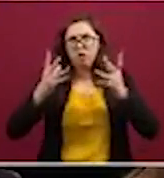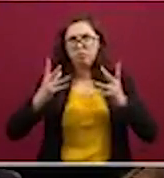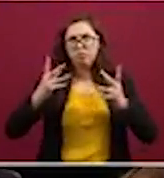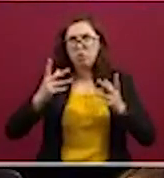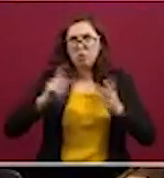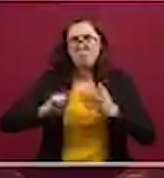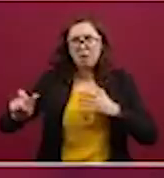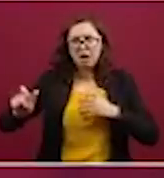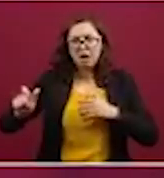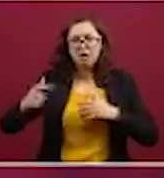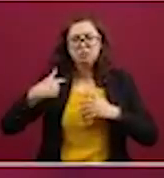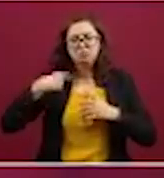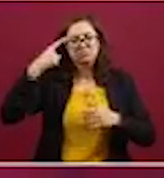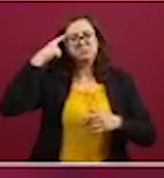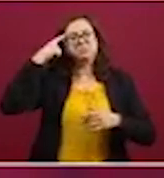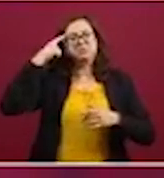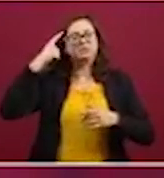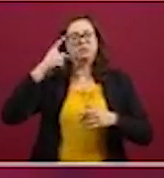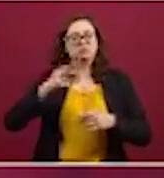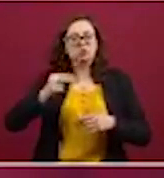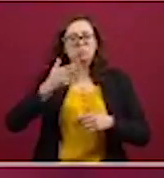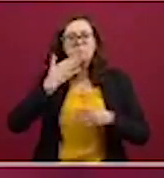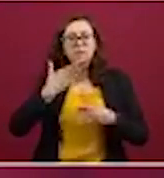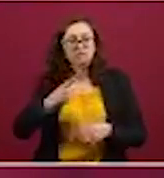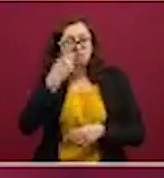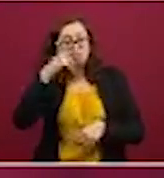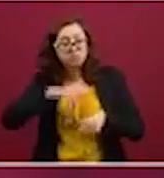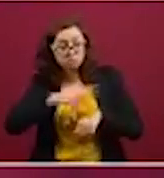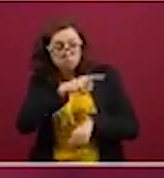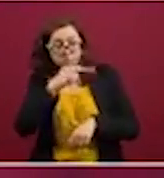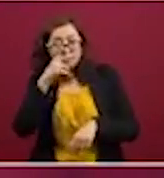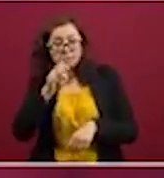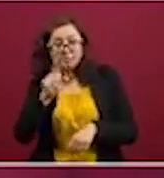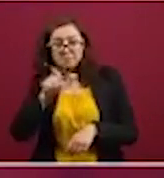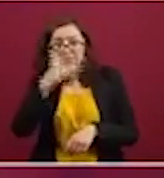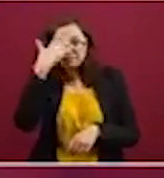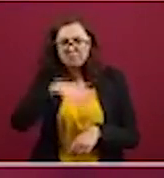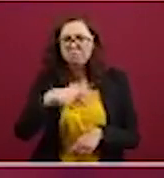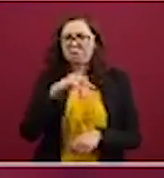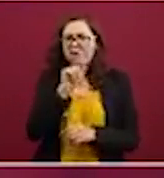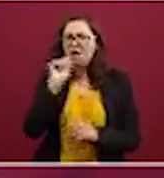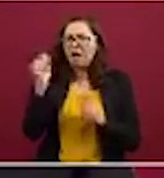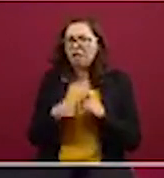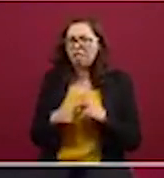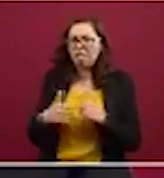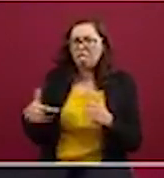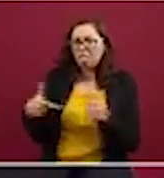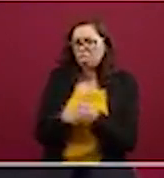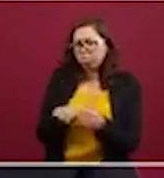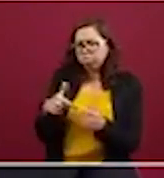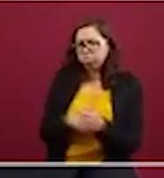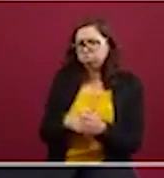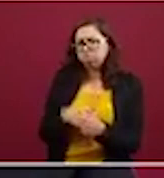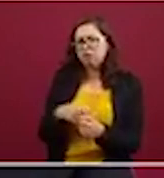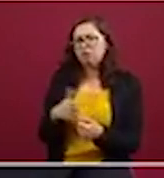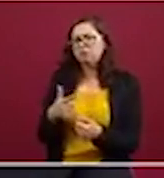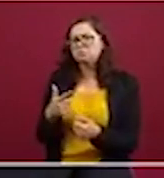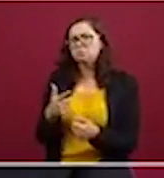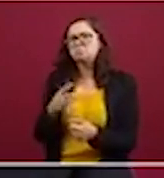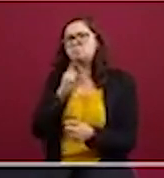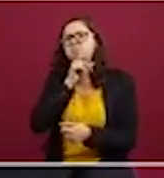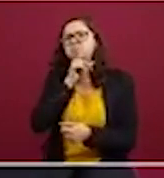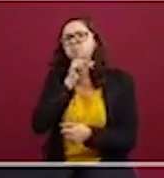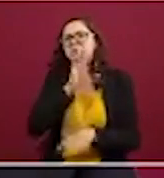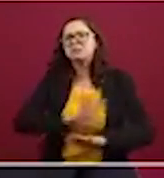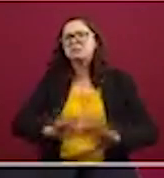no hay nada oscuro nada nada que sé que se tenga que ocultar son simplemente contrataciones de